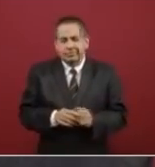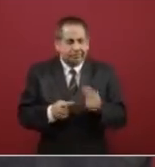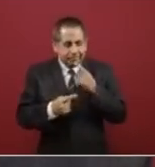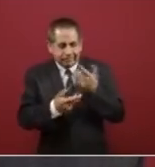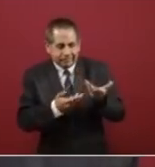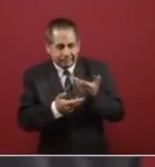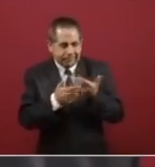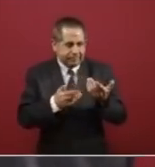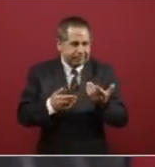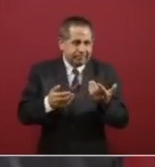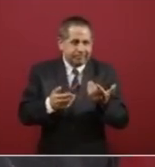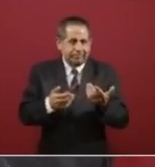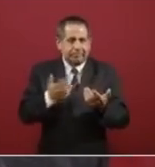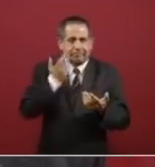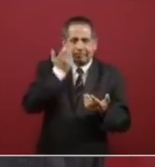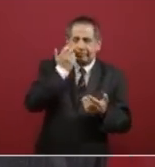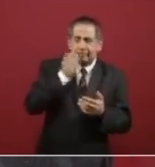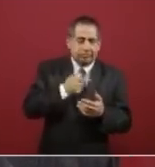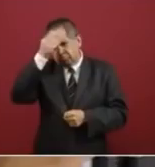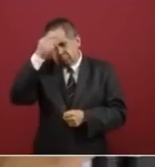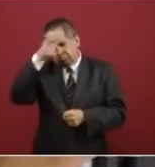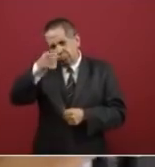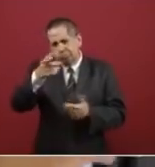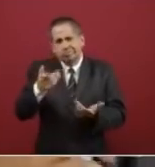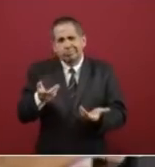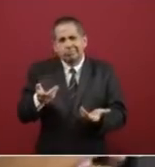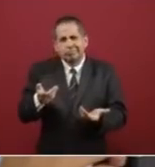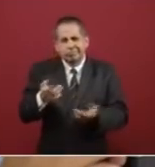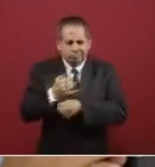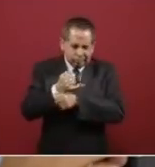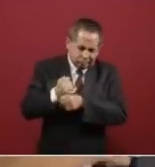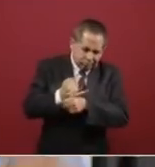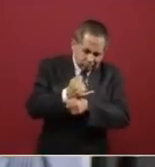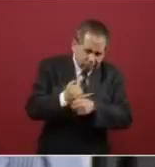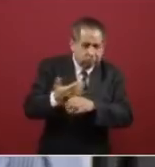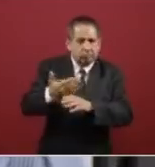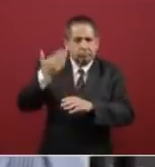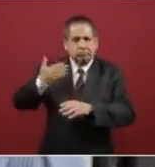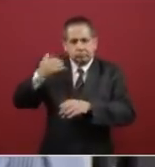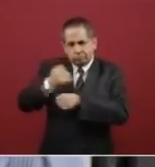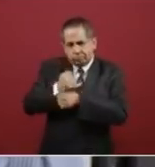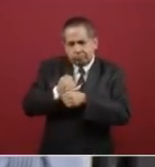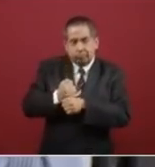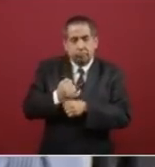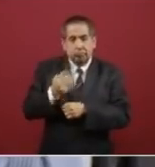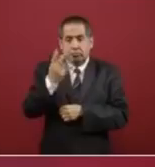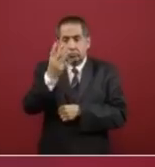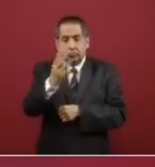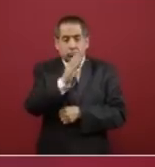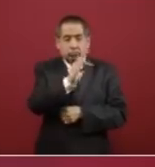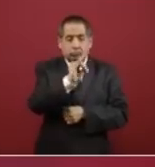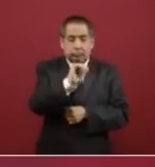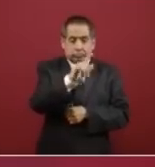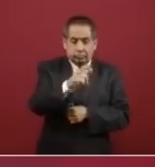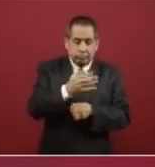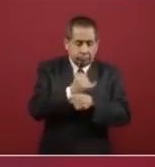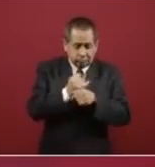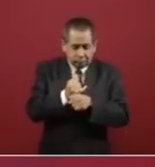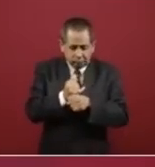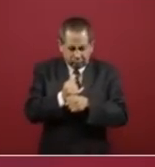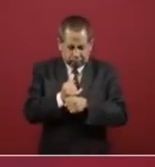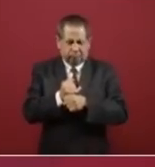negociación de los enjuagues que se hacían. Recordó que hace 25 años, el 21 de marzo de